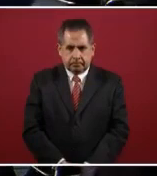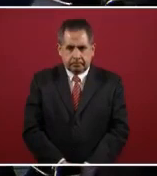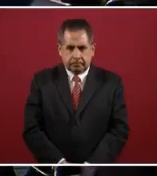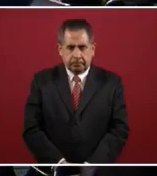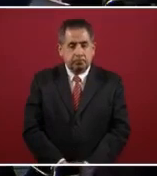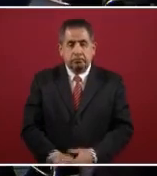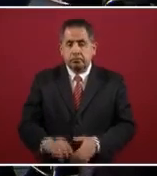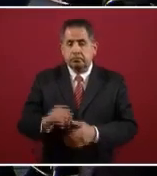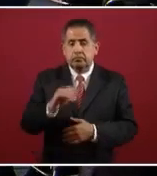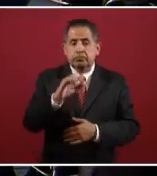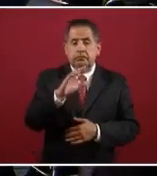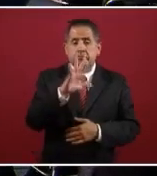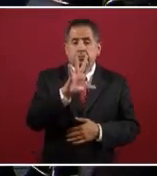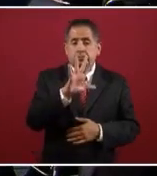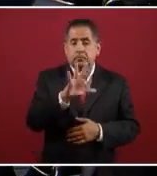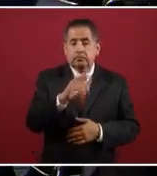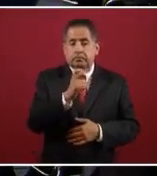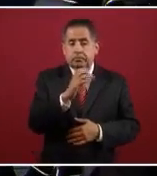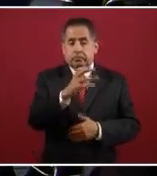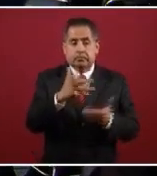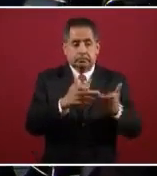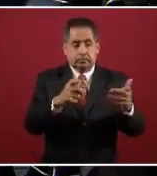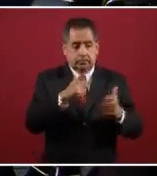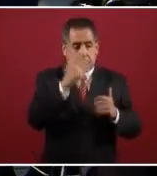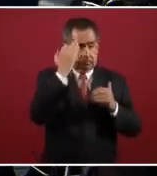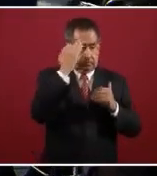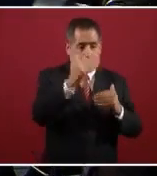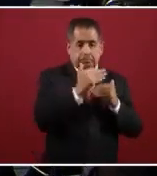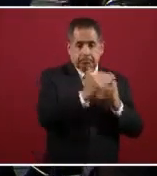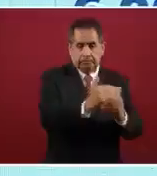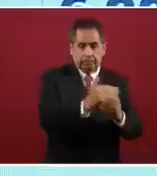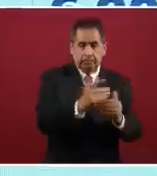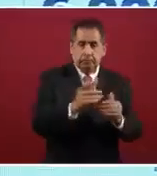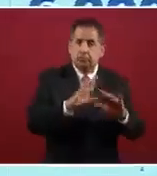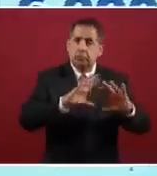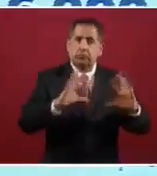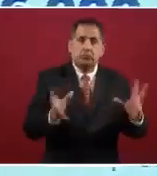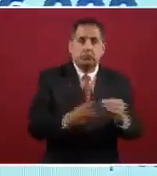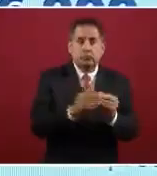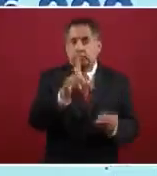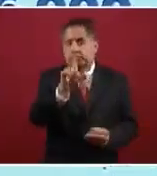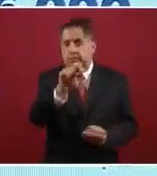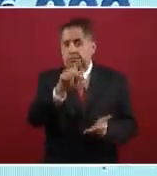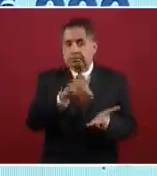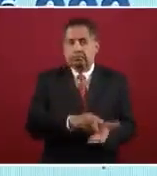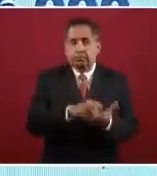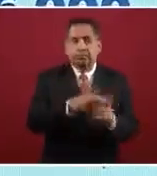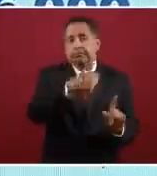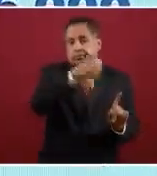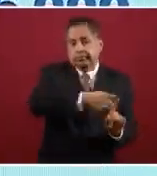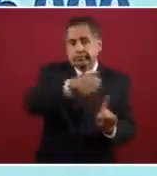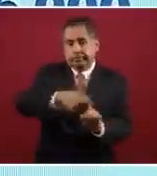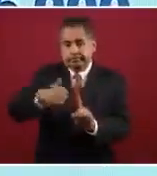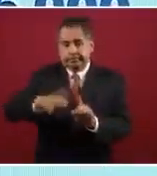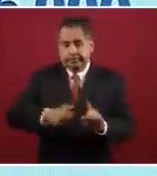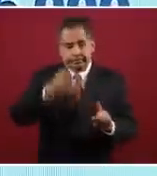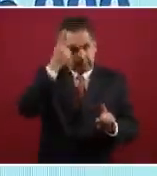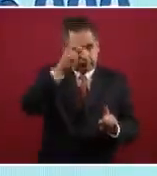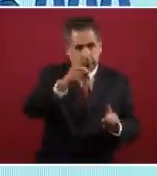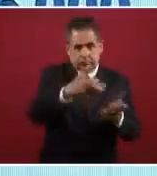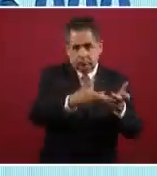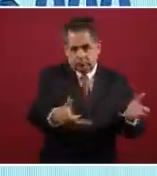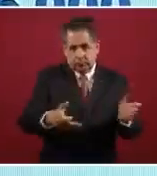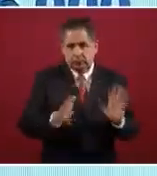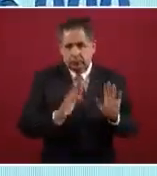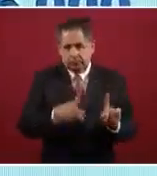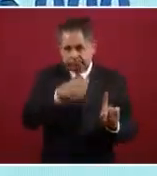Cinco hectáreas de temporal, 20 toneladas por productor, porque ahí